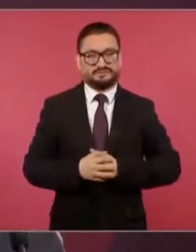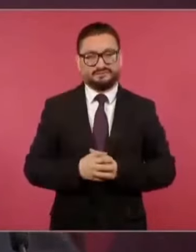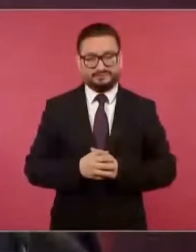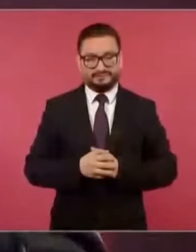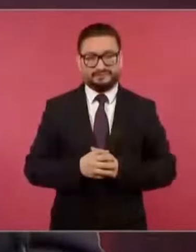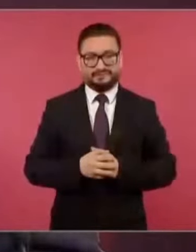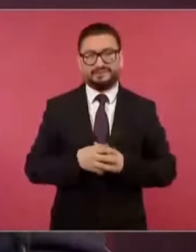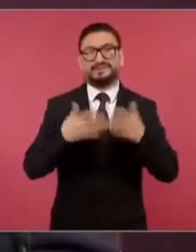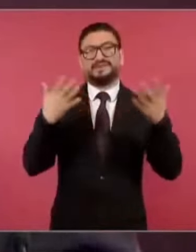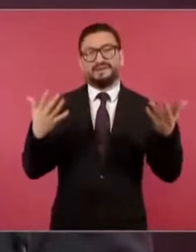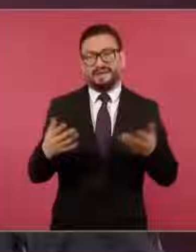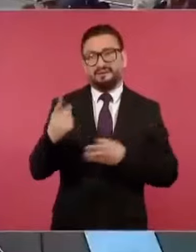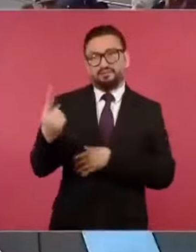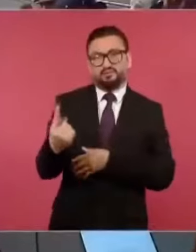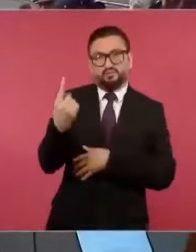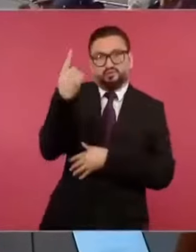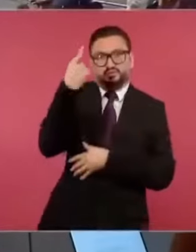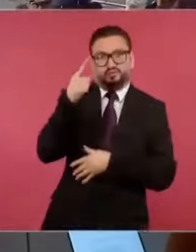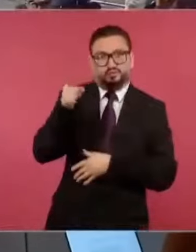Pues uno de ellos fue el que